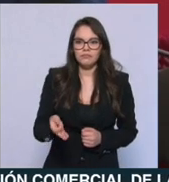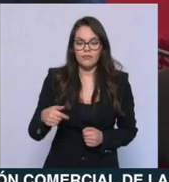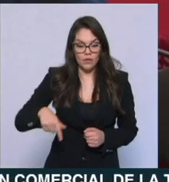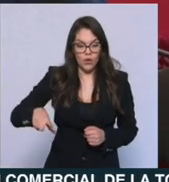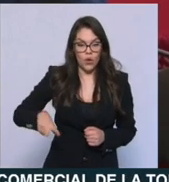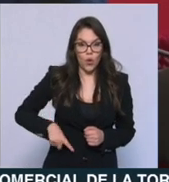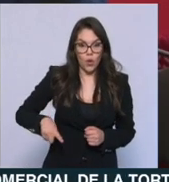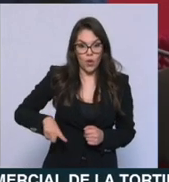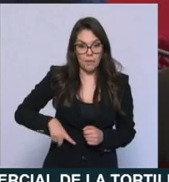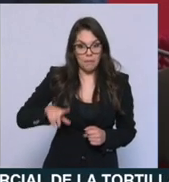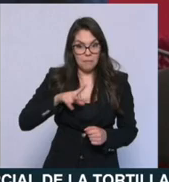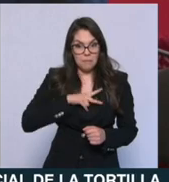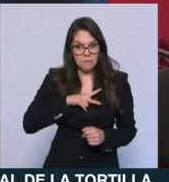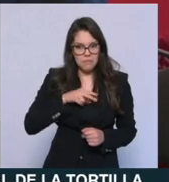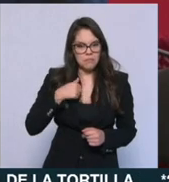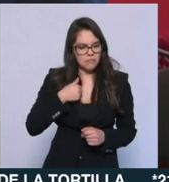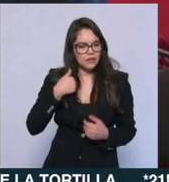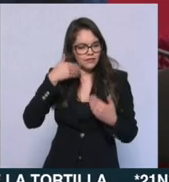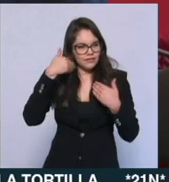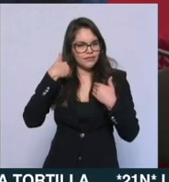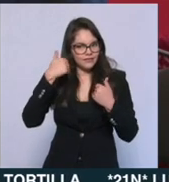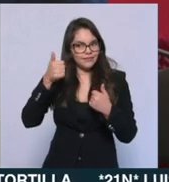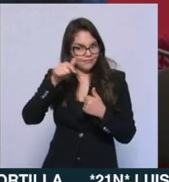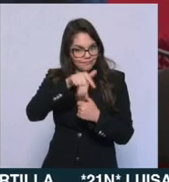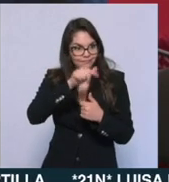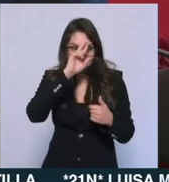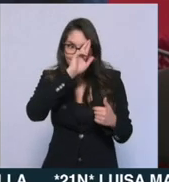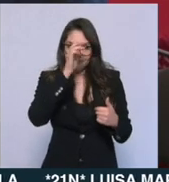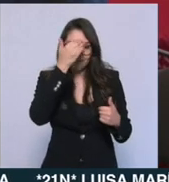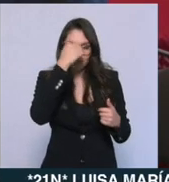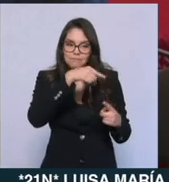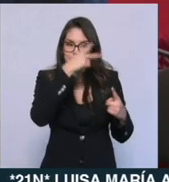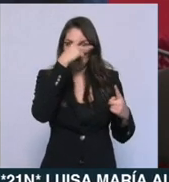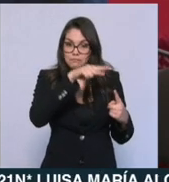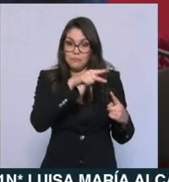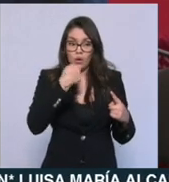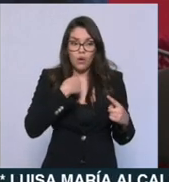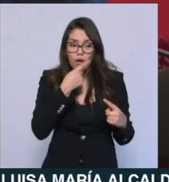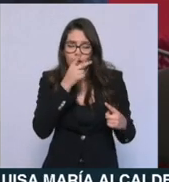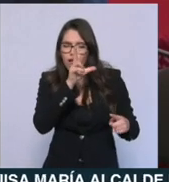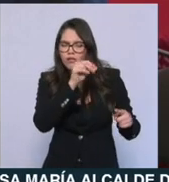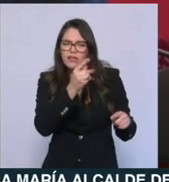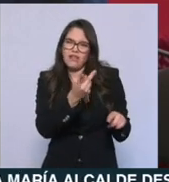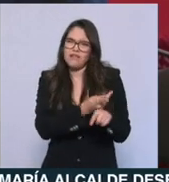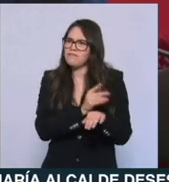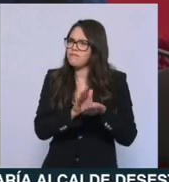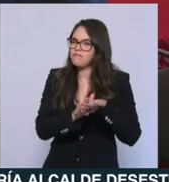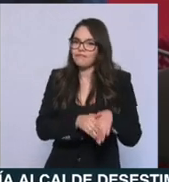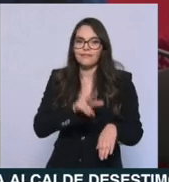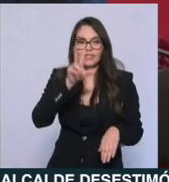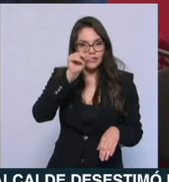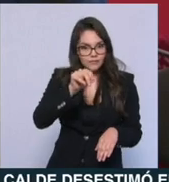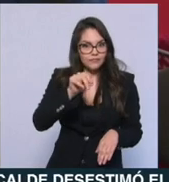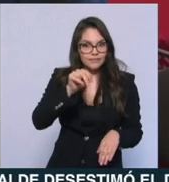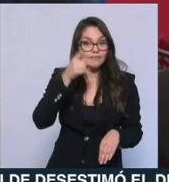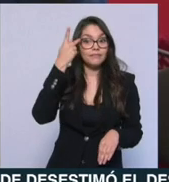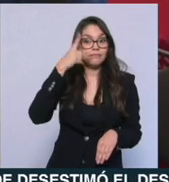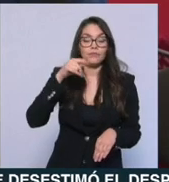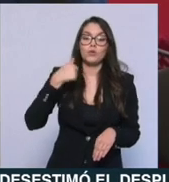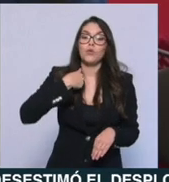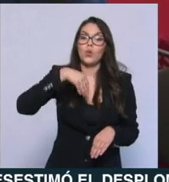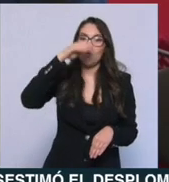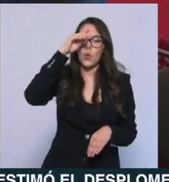catalán, nuestra posición es muy clara, lo reconocemos, no vamos a negar una evidencia histórica como esa. Pero es más, nosotros creemos